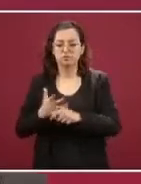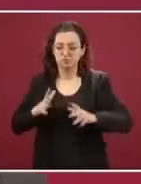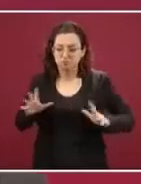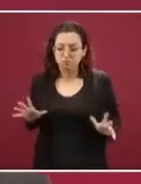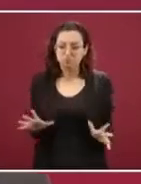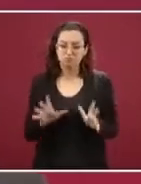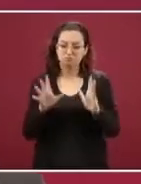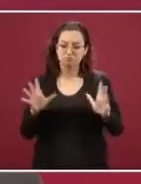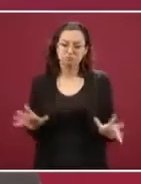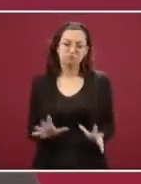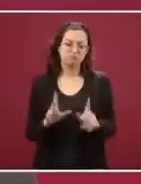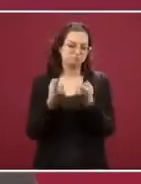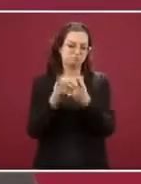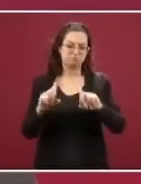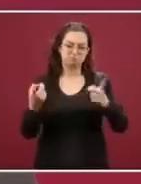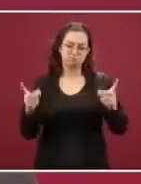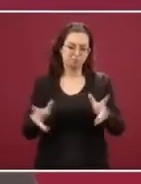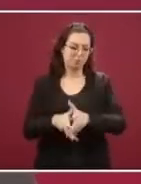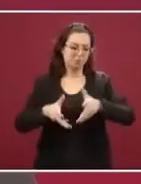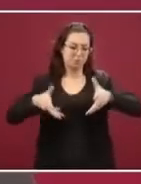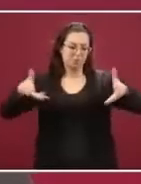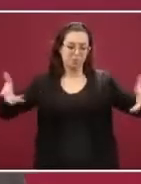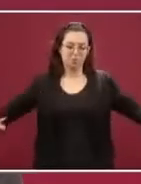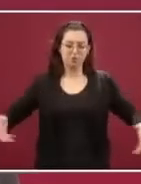impulsar el crecimiento